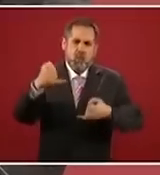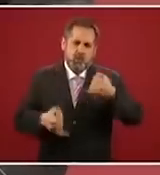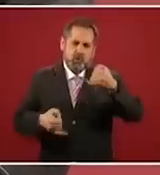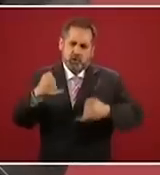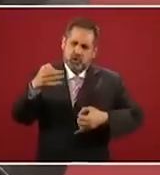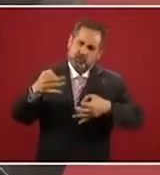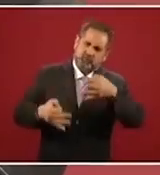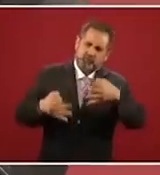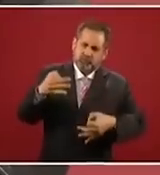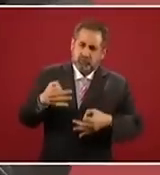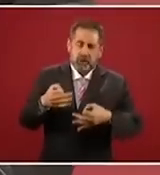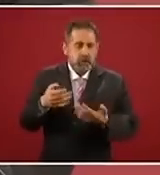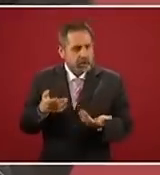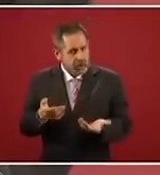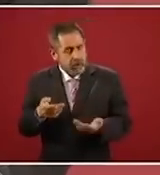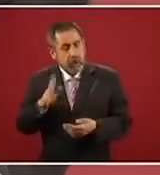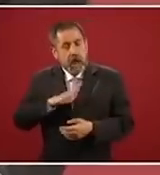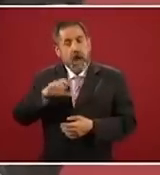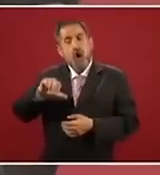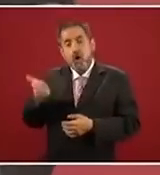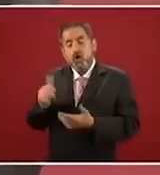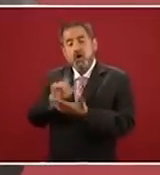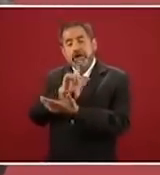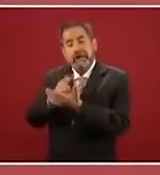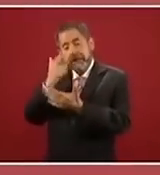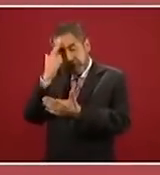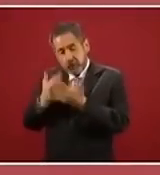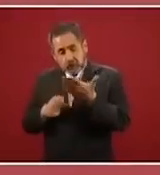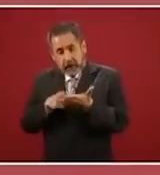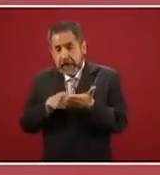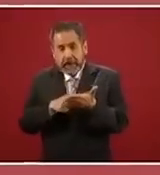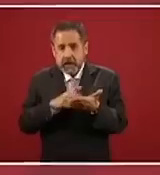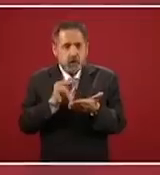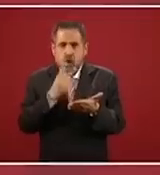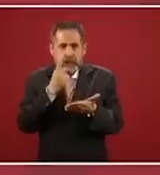pero hay otros delitos no considerados graves